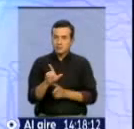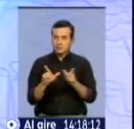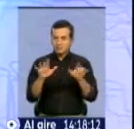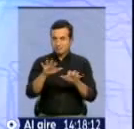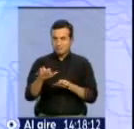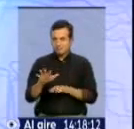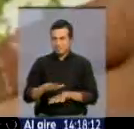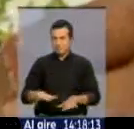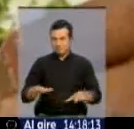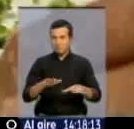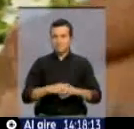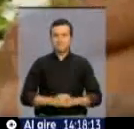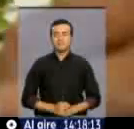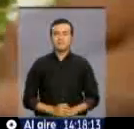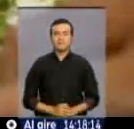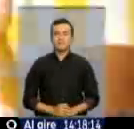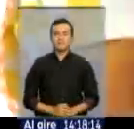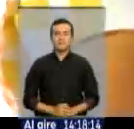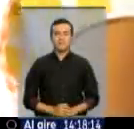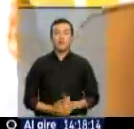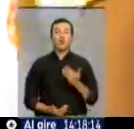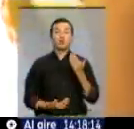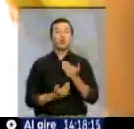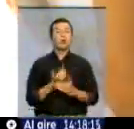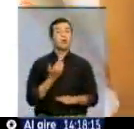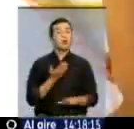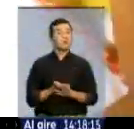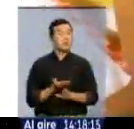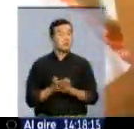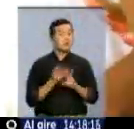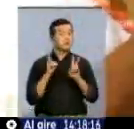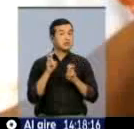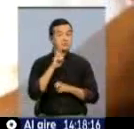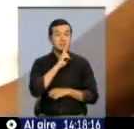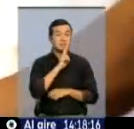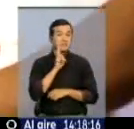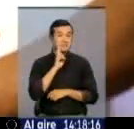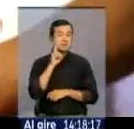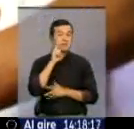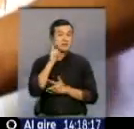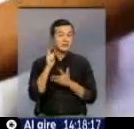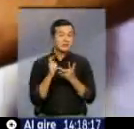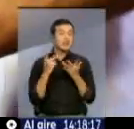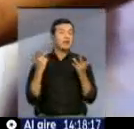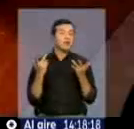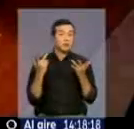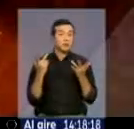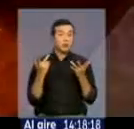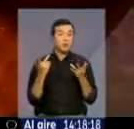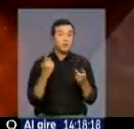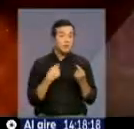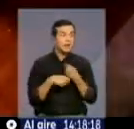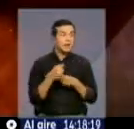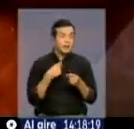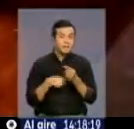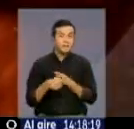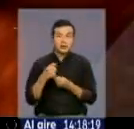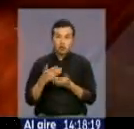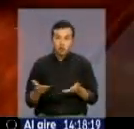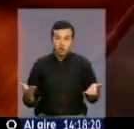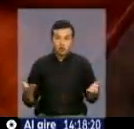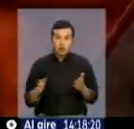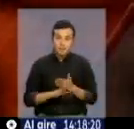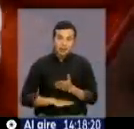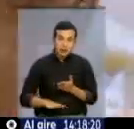amazónico. Esta es una nueva propuesta gastronómica que nace de la necesidad de evitar la comercialización de productos